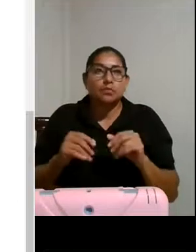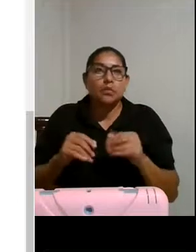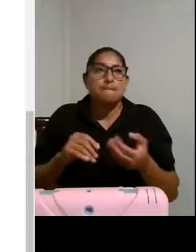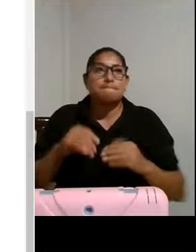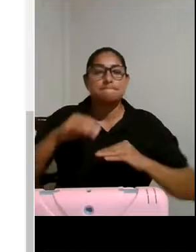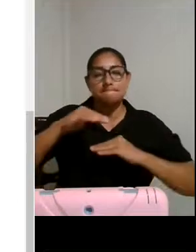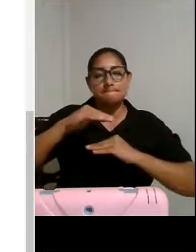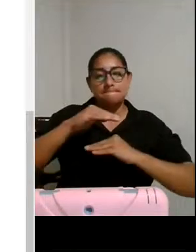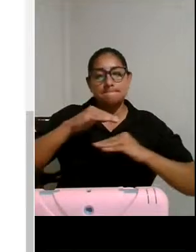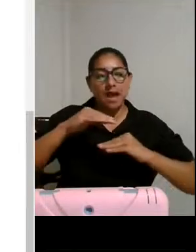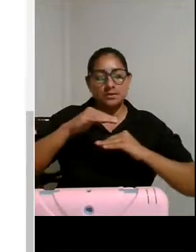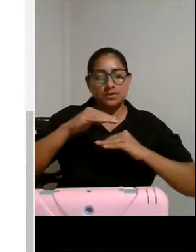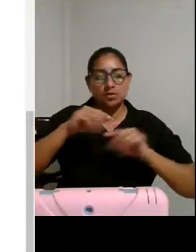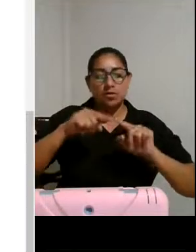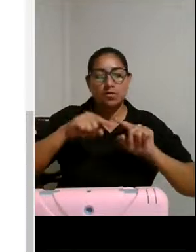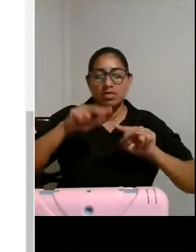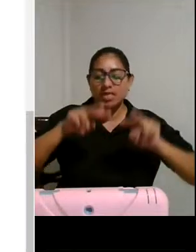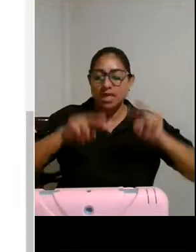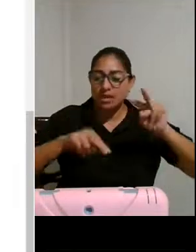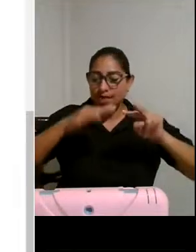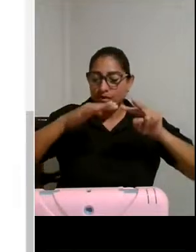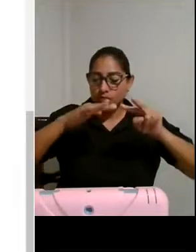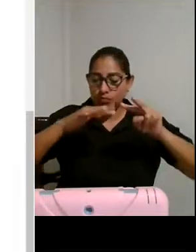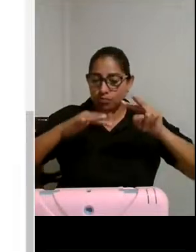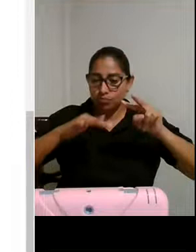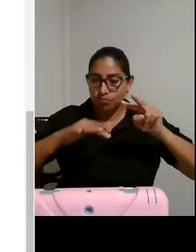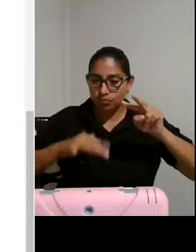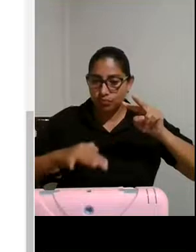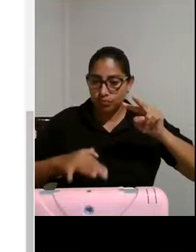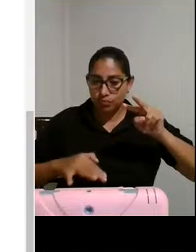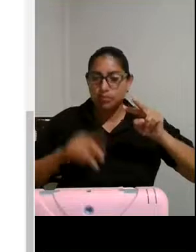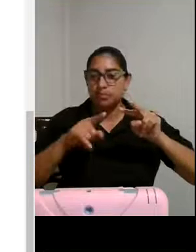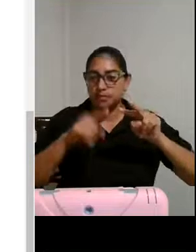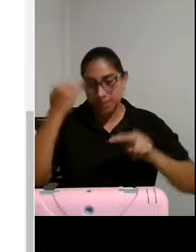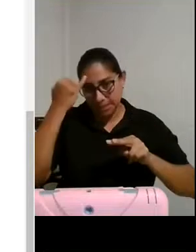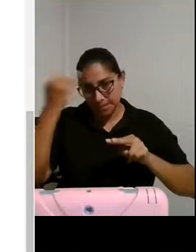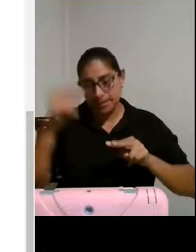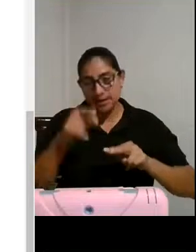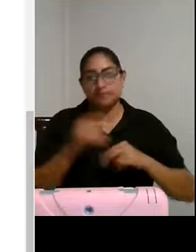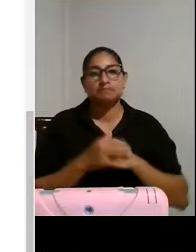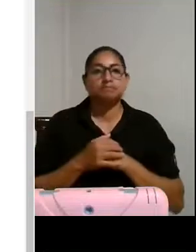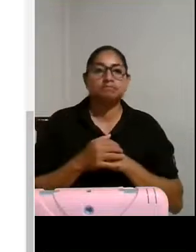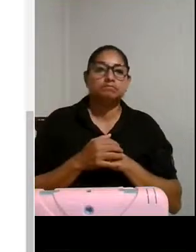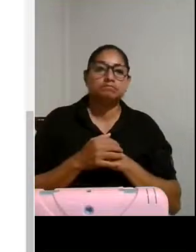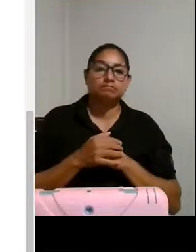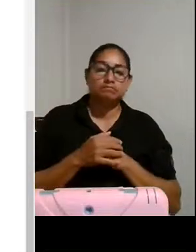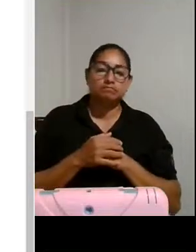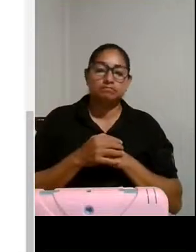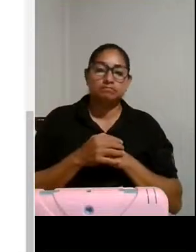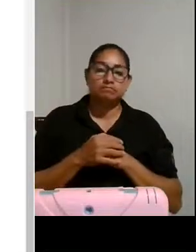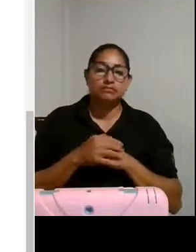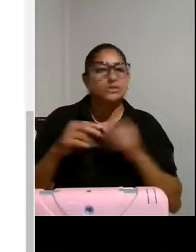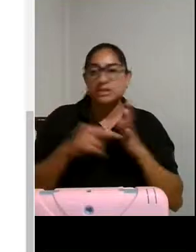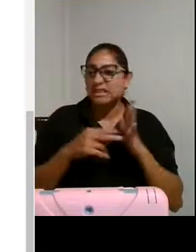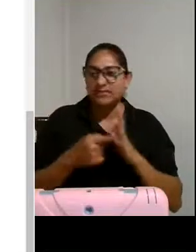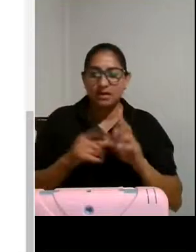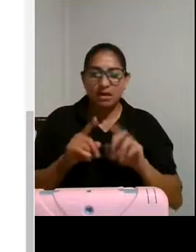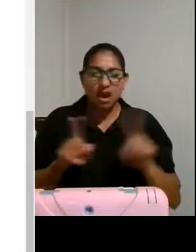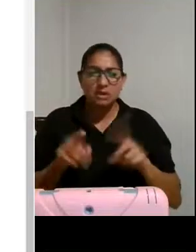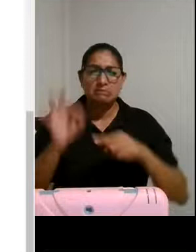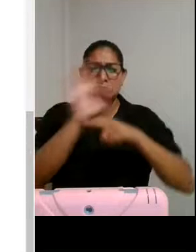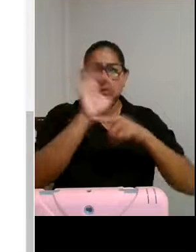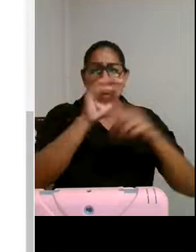qué es una derivada. Entonces, la idea y lo que yo quise plantearles a ustedes acá no es ese montón de